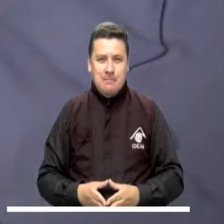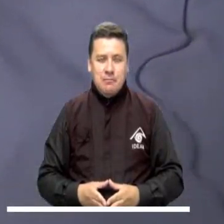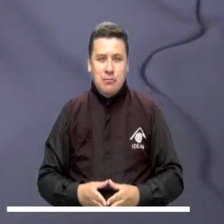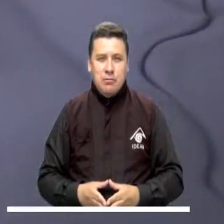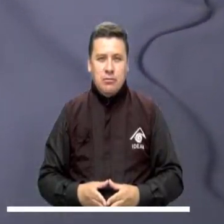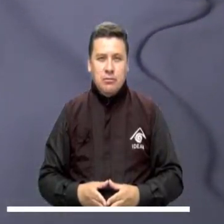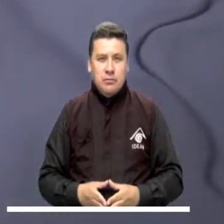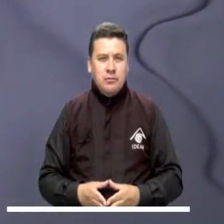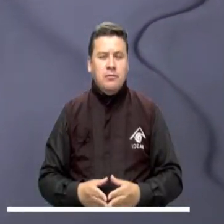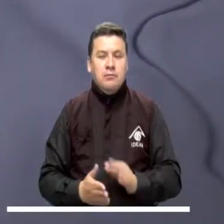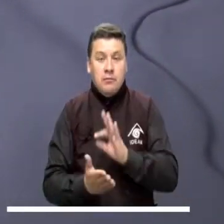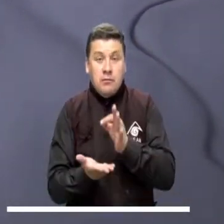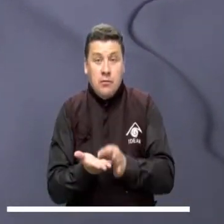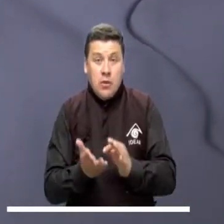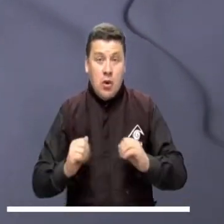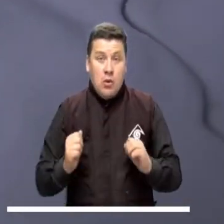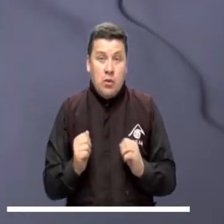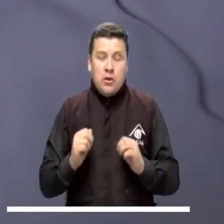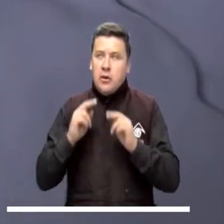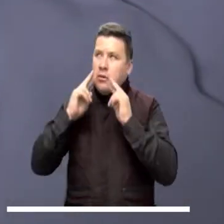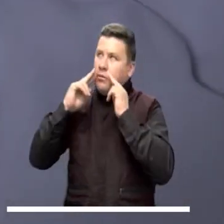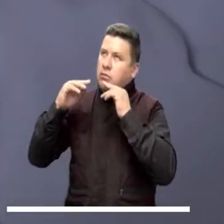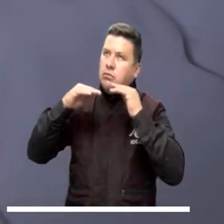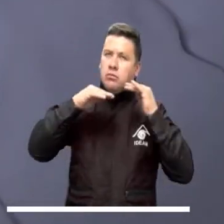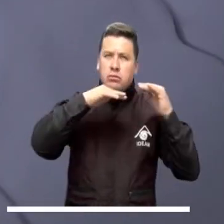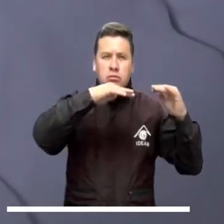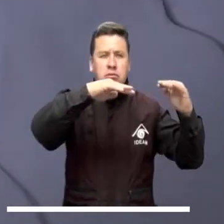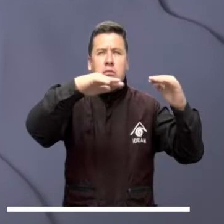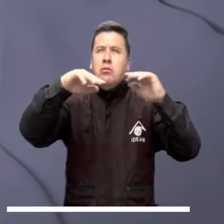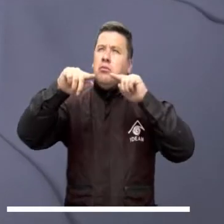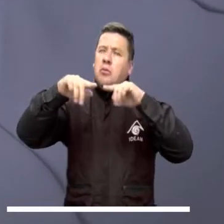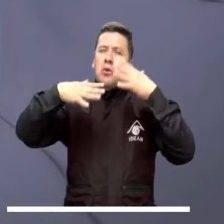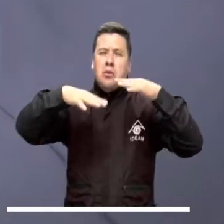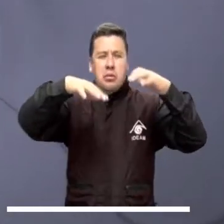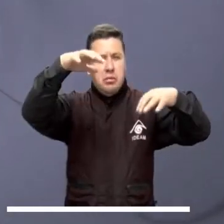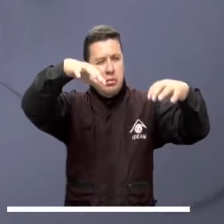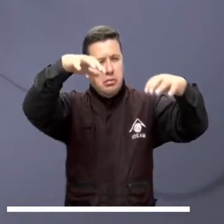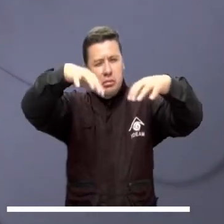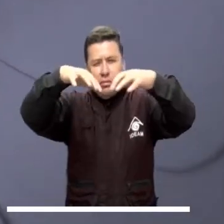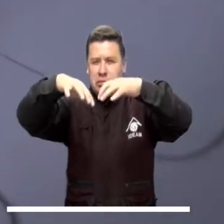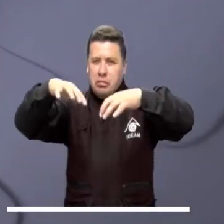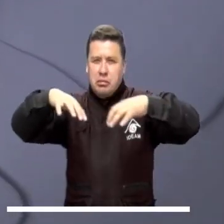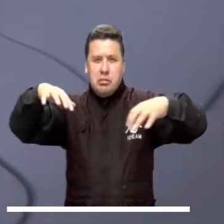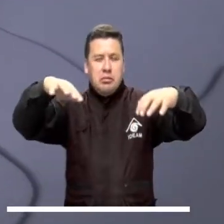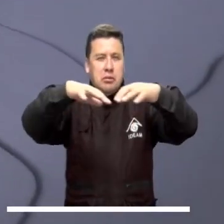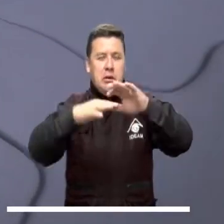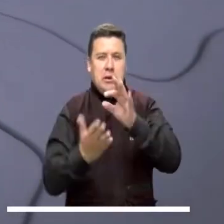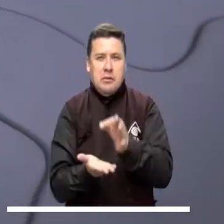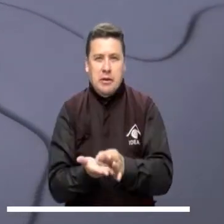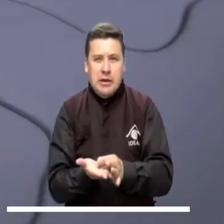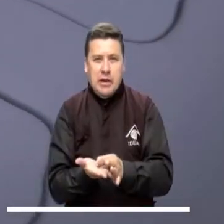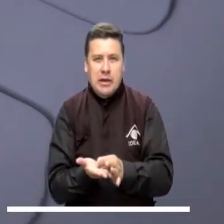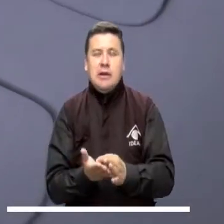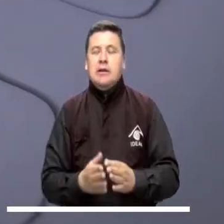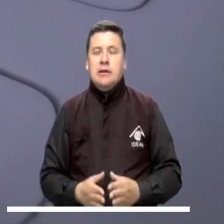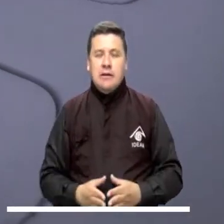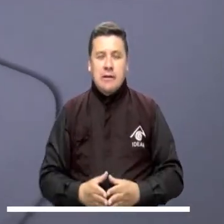Para la capital del país se pronostica cielo parcialmente nublado y llovizna sobre amplios sectores de la capital.